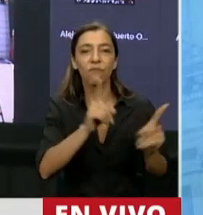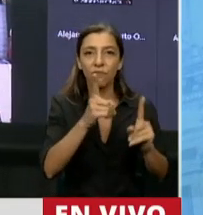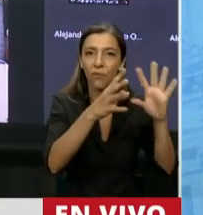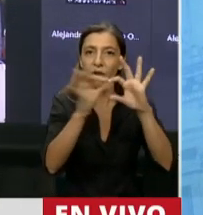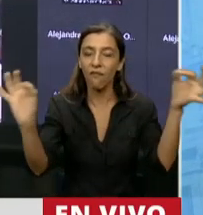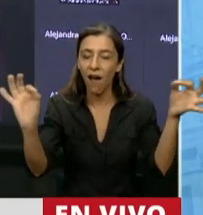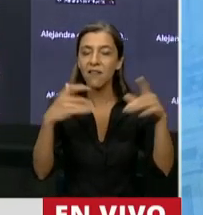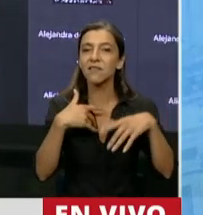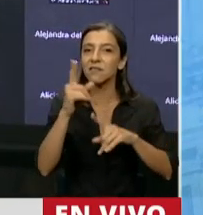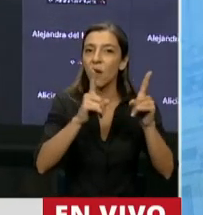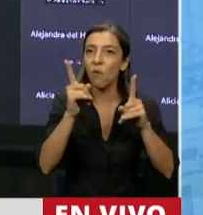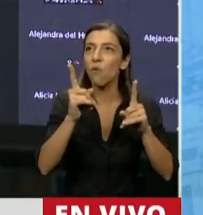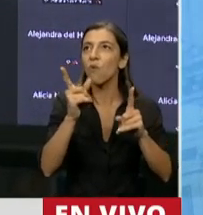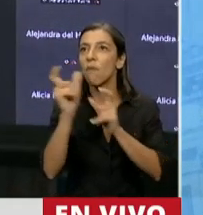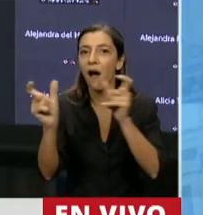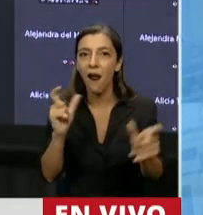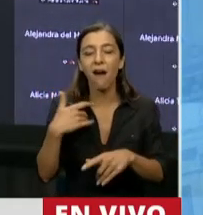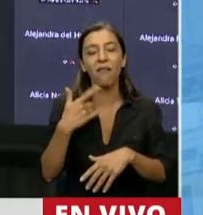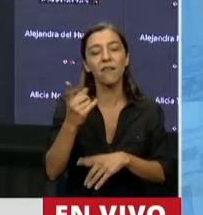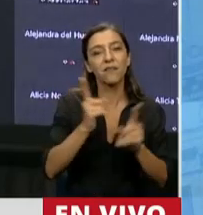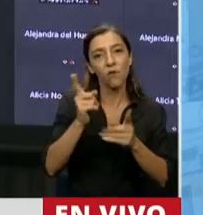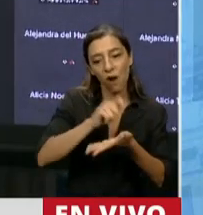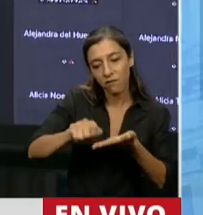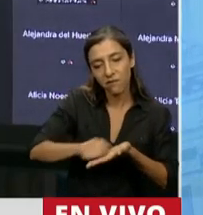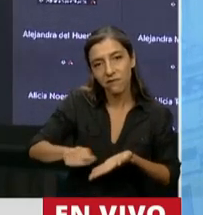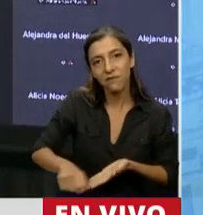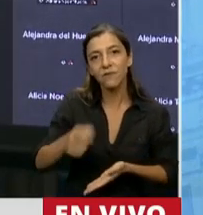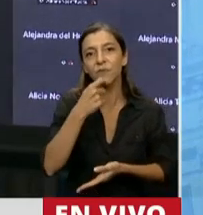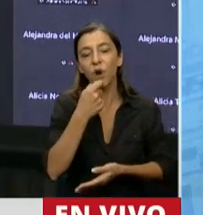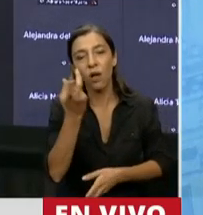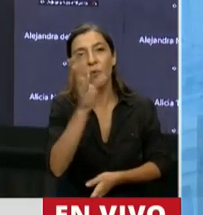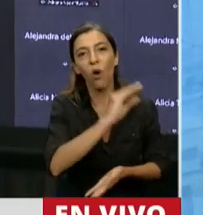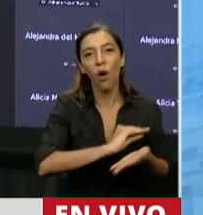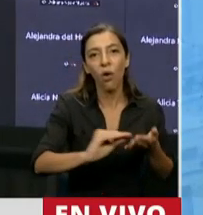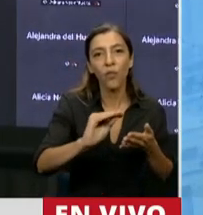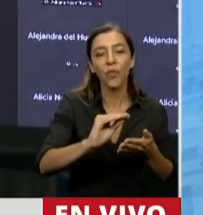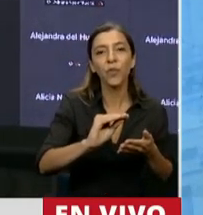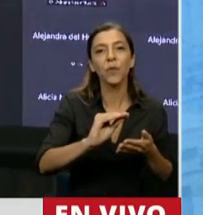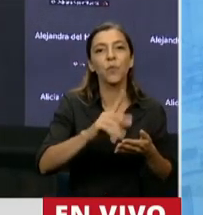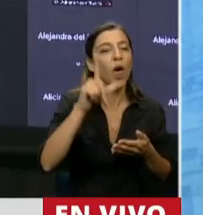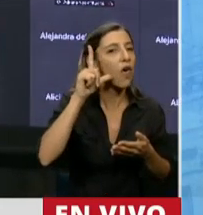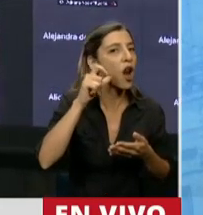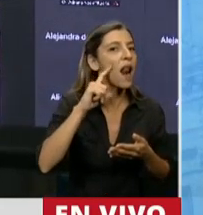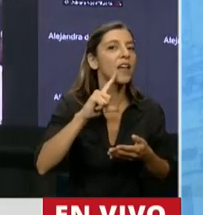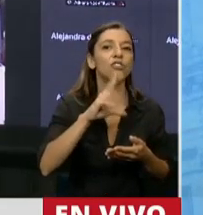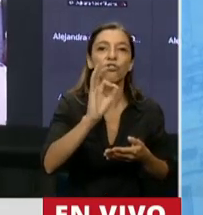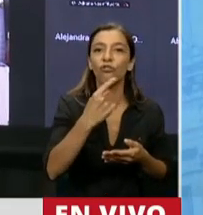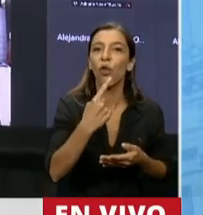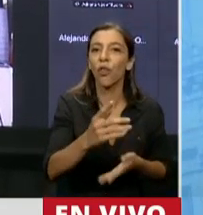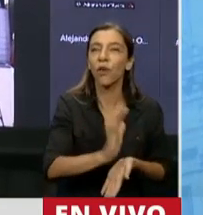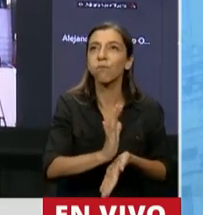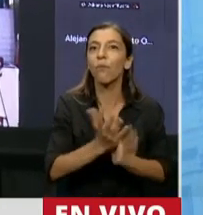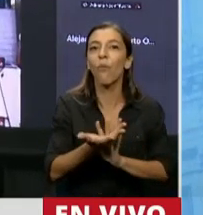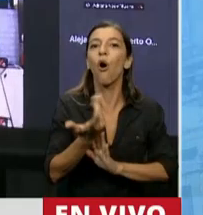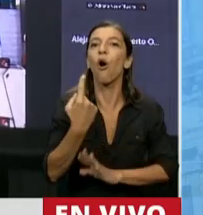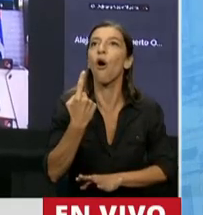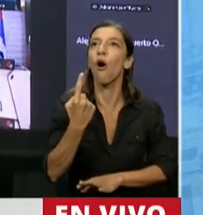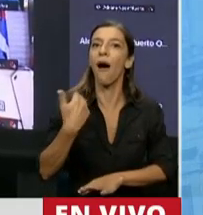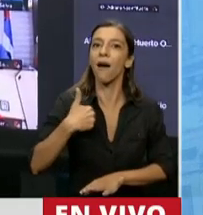anoté. Por ejemplo, el diputado Leito dijo: Maradona le puso apellido a la Argentina. Eso me gustó